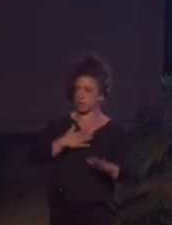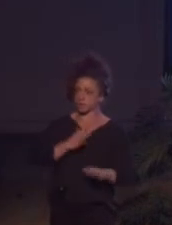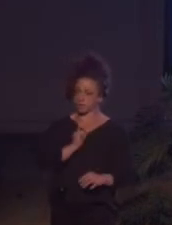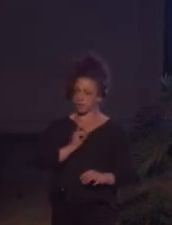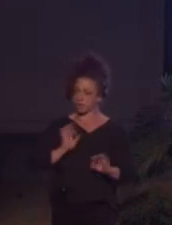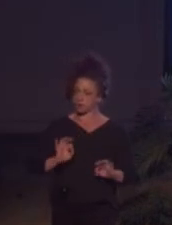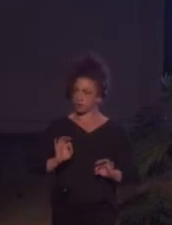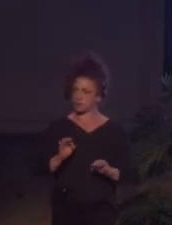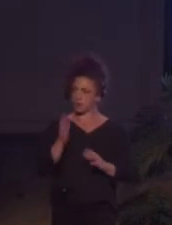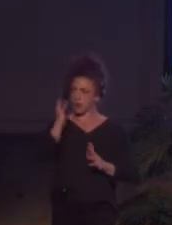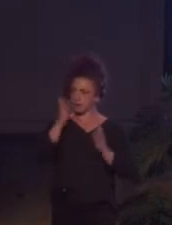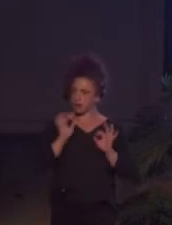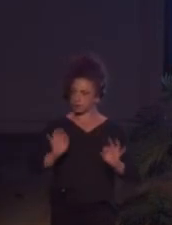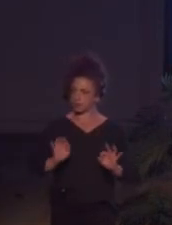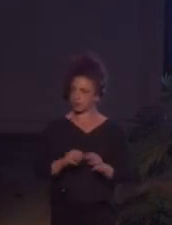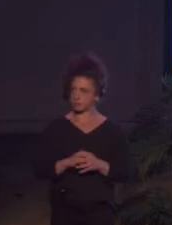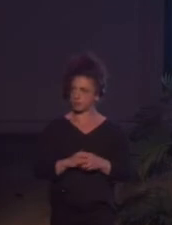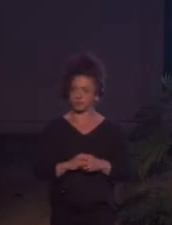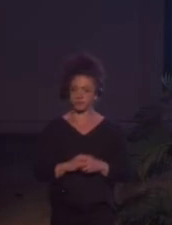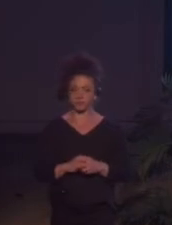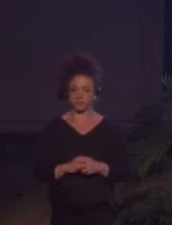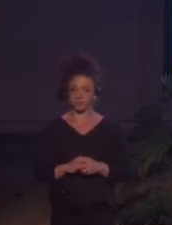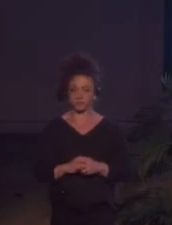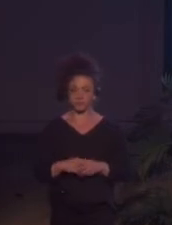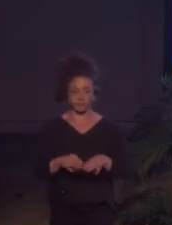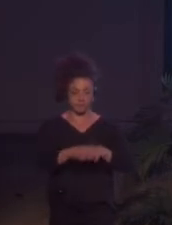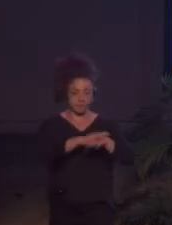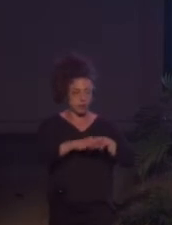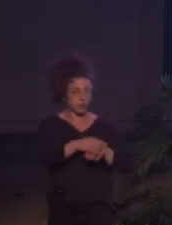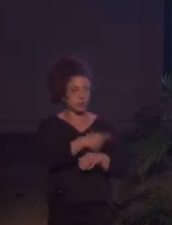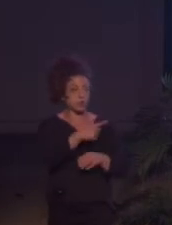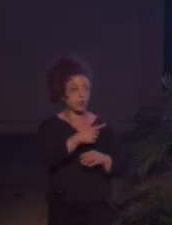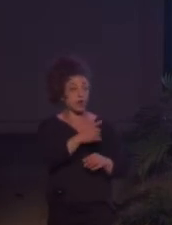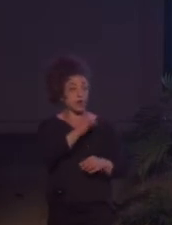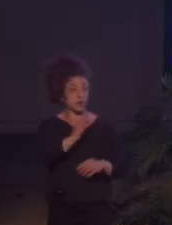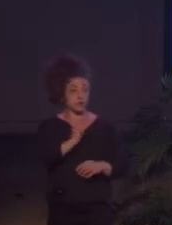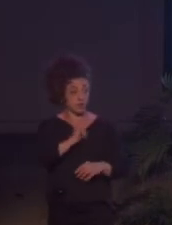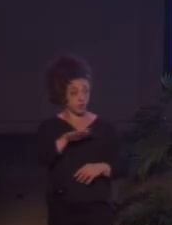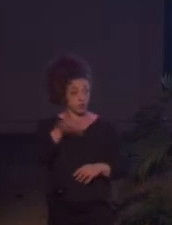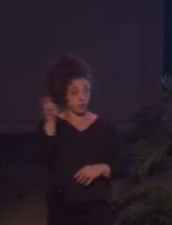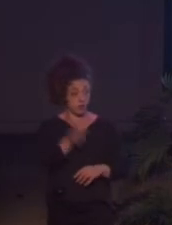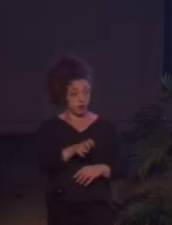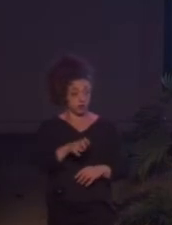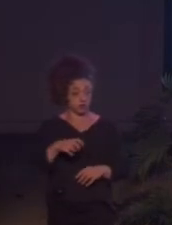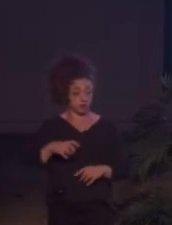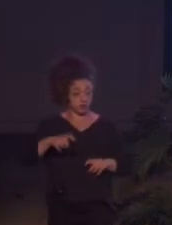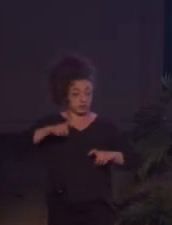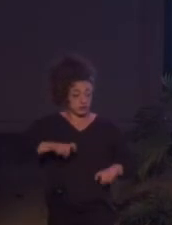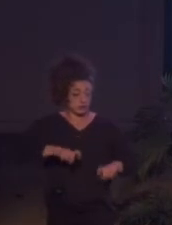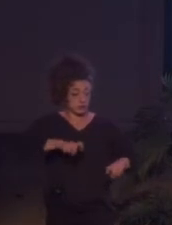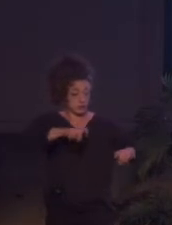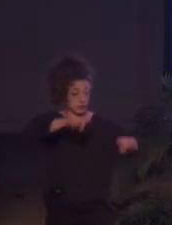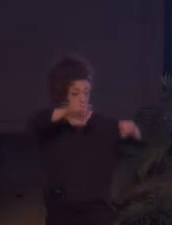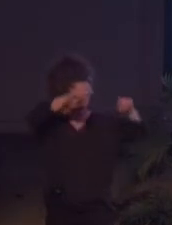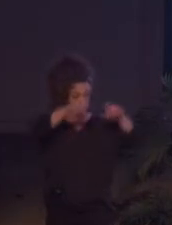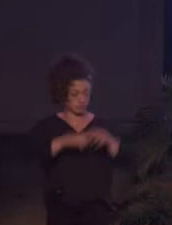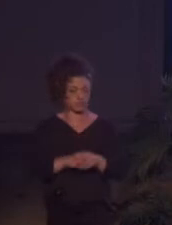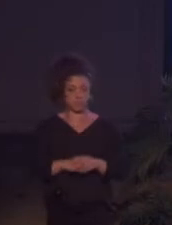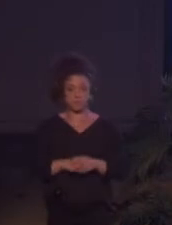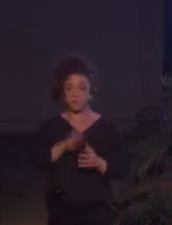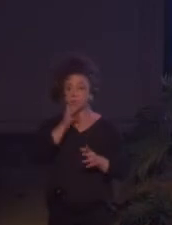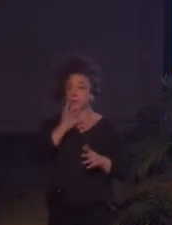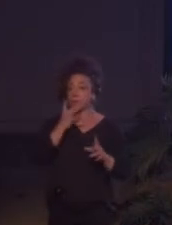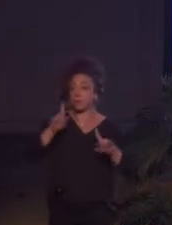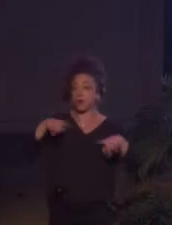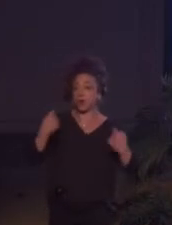identidad. No, perdona, tu identidad es una construcción, como ya lo sabemos. Porque la biología ya sabemos que es una